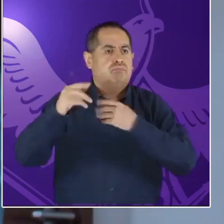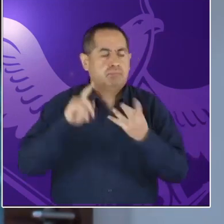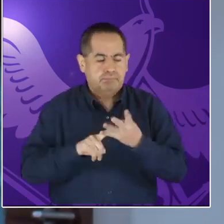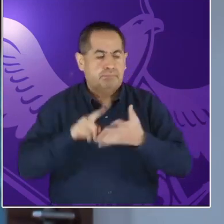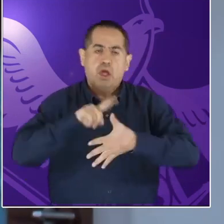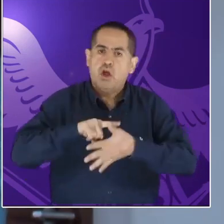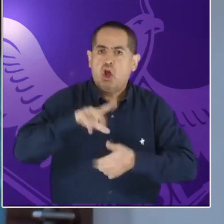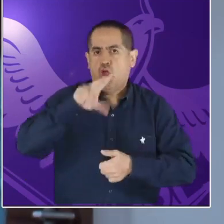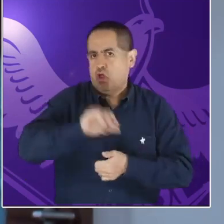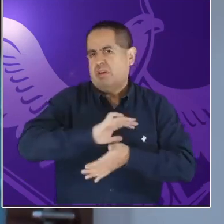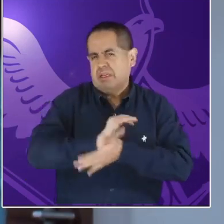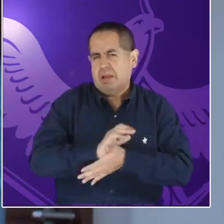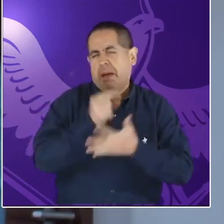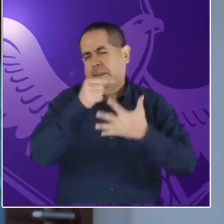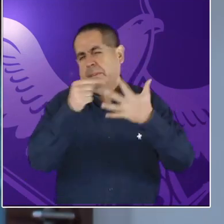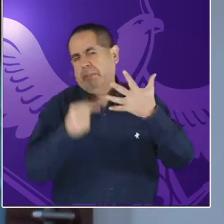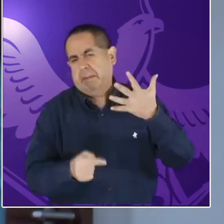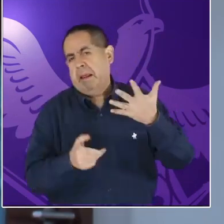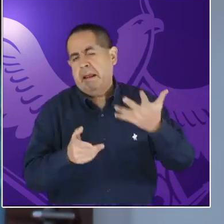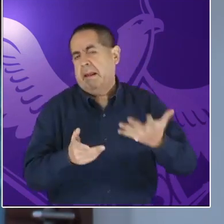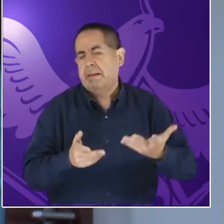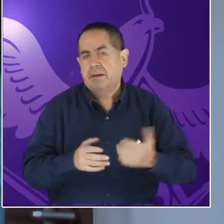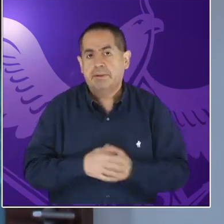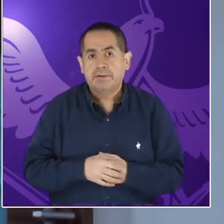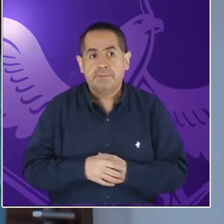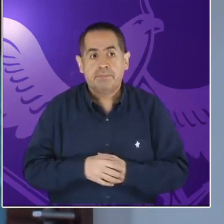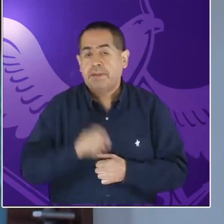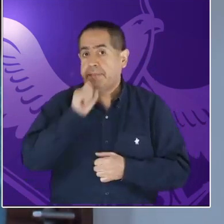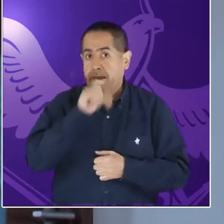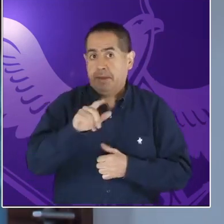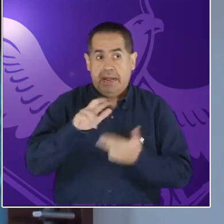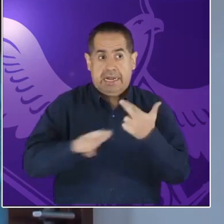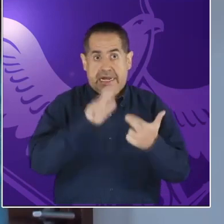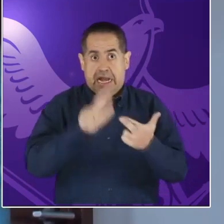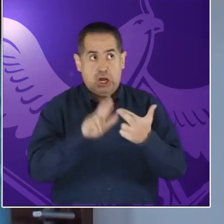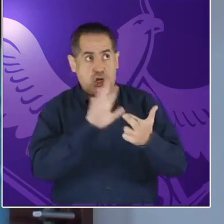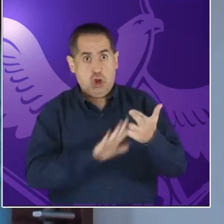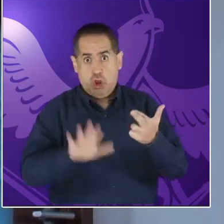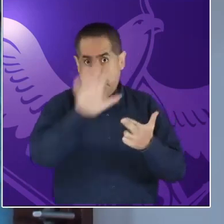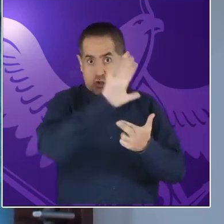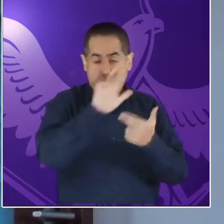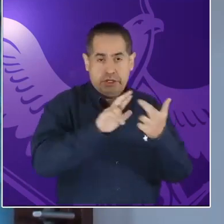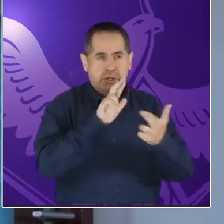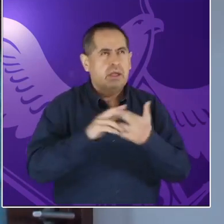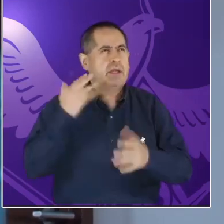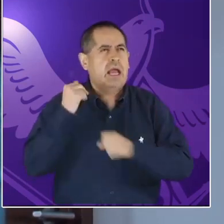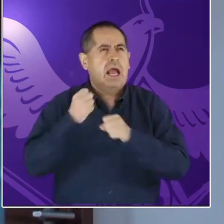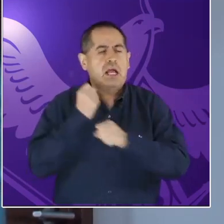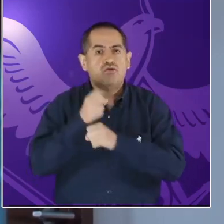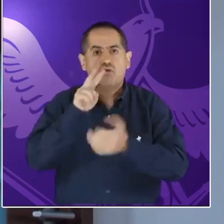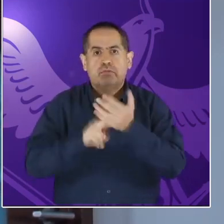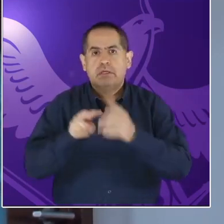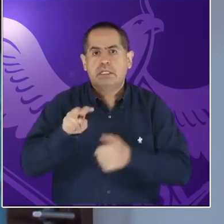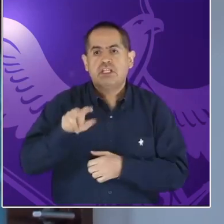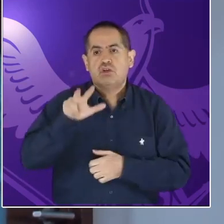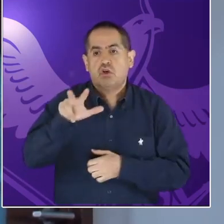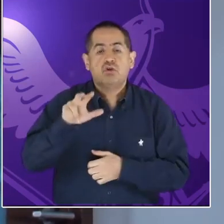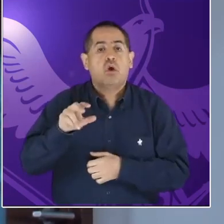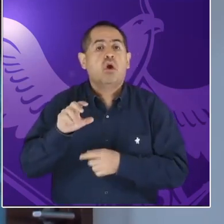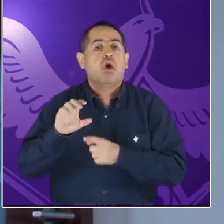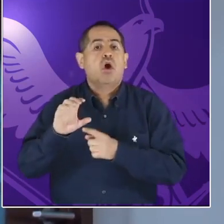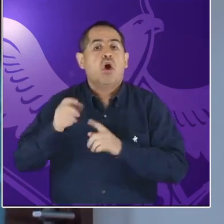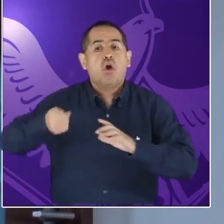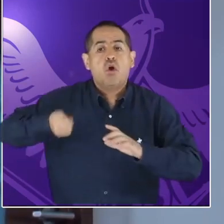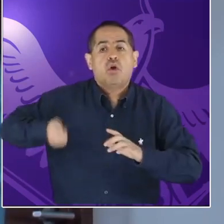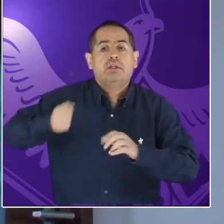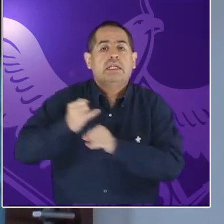y el desarrollo, el principio de no discriminación, etc. A nivel regional, a inicios del